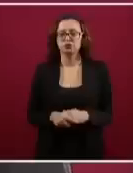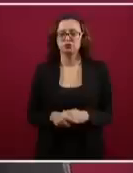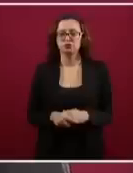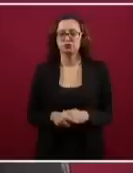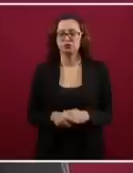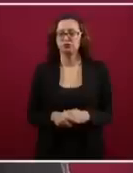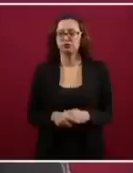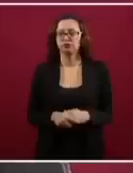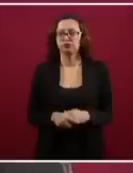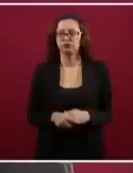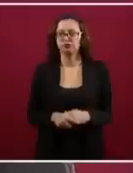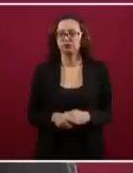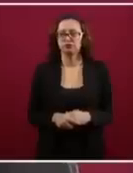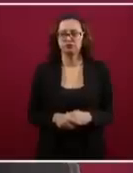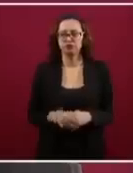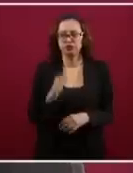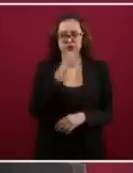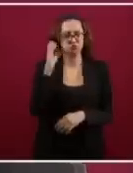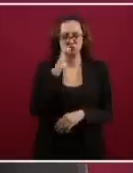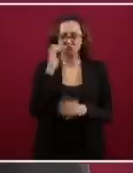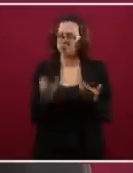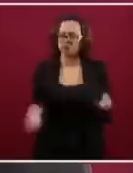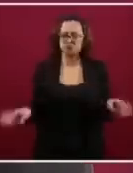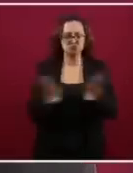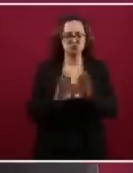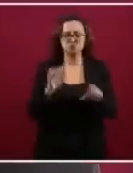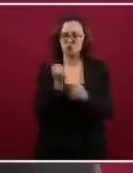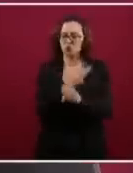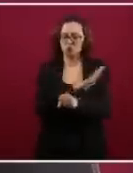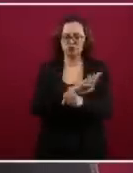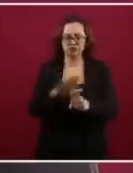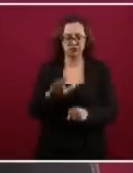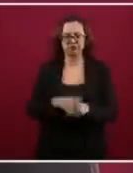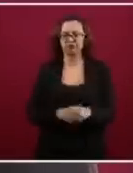Las escuelas no se pueden cerrar.